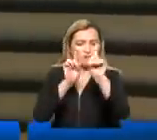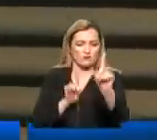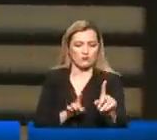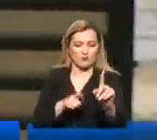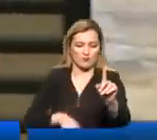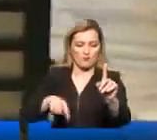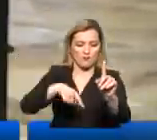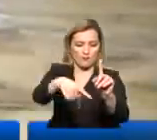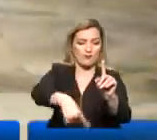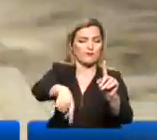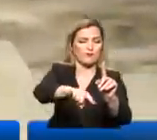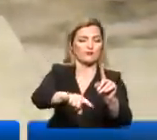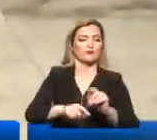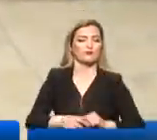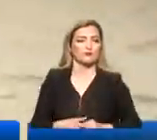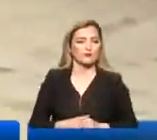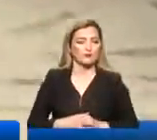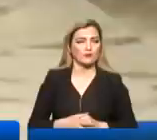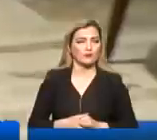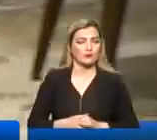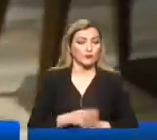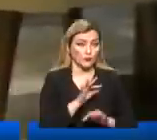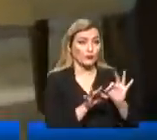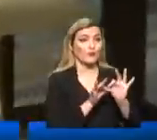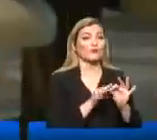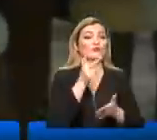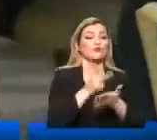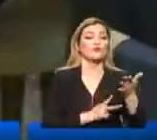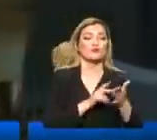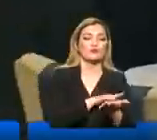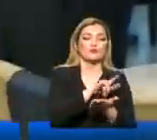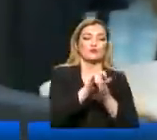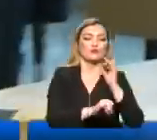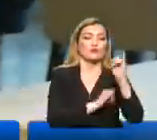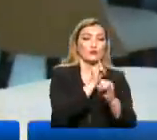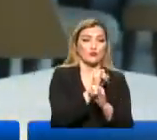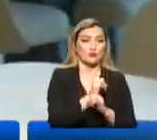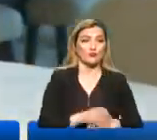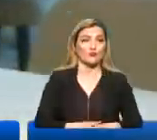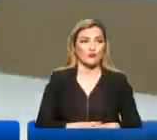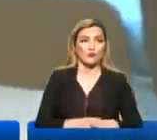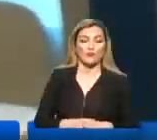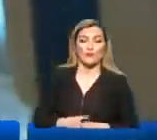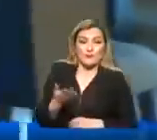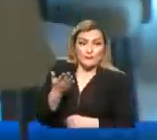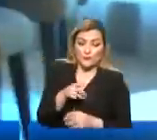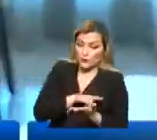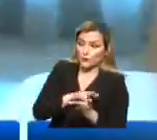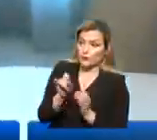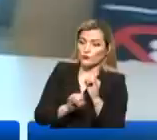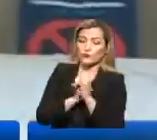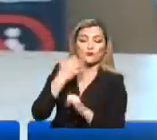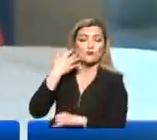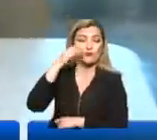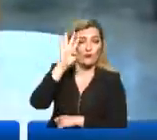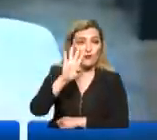en el piso para mantener la distancia. Perfecto. ¿Qué pasa con los vuelos internacionales? Bueno, los vuelos internacionales se reanudan el